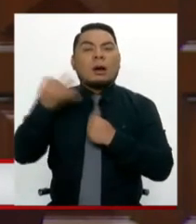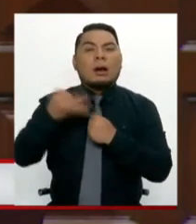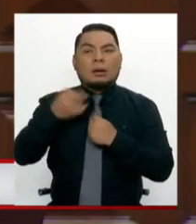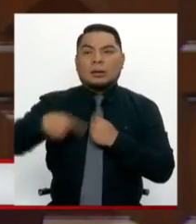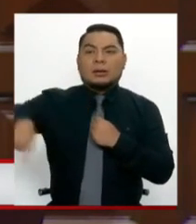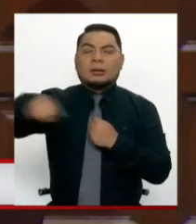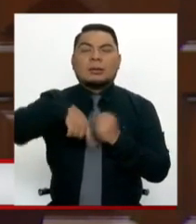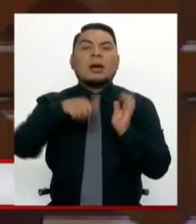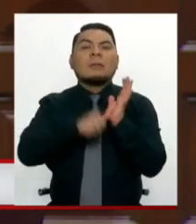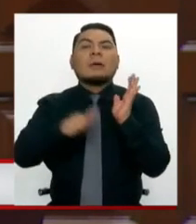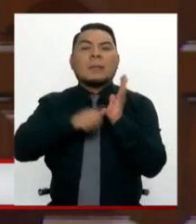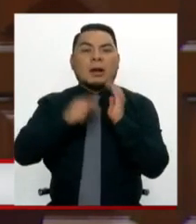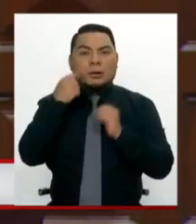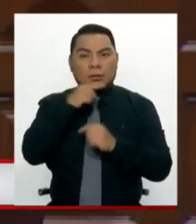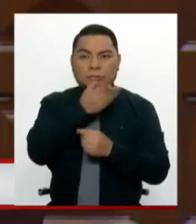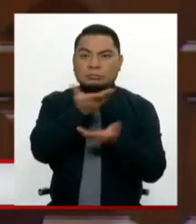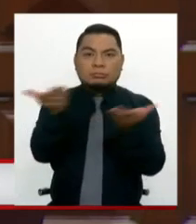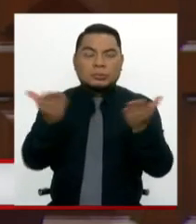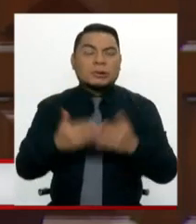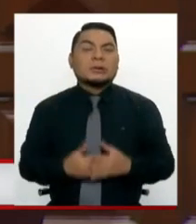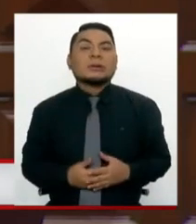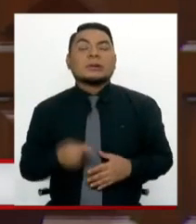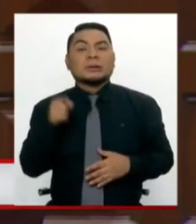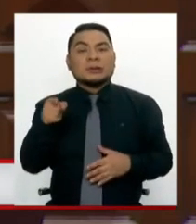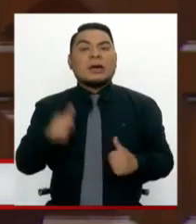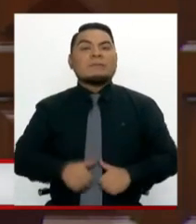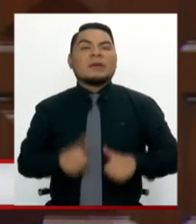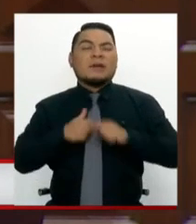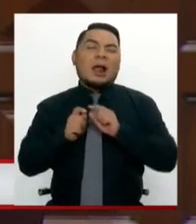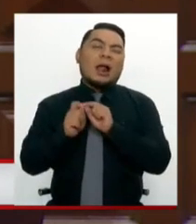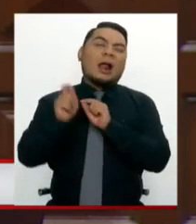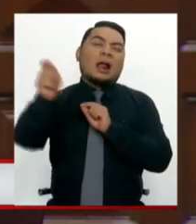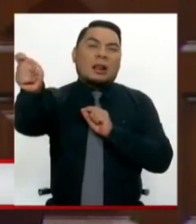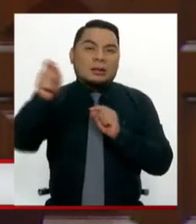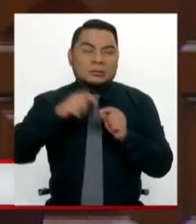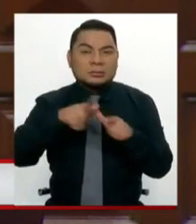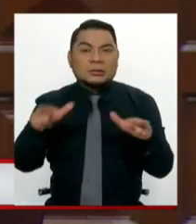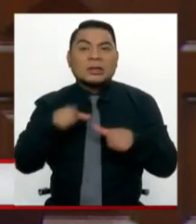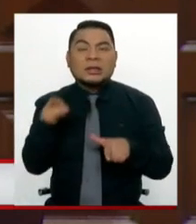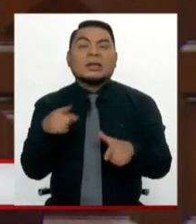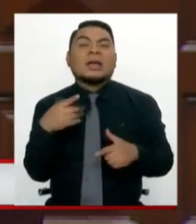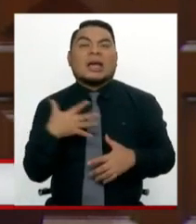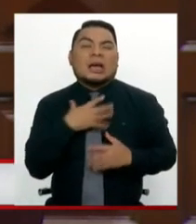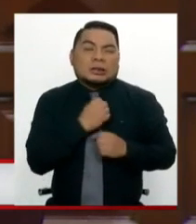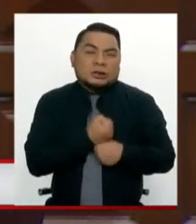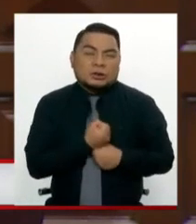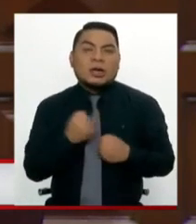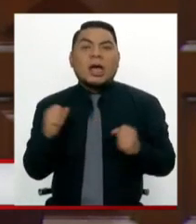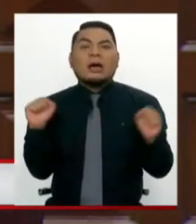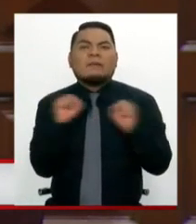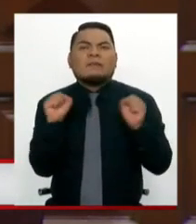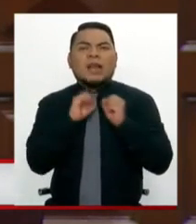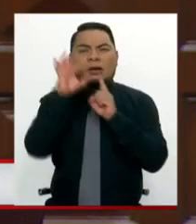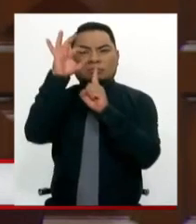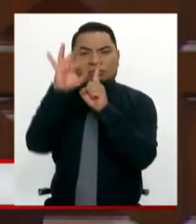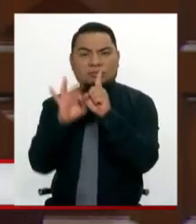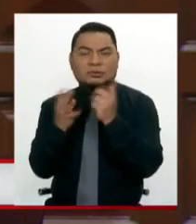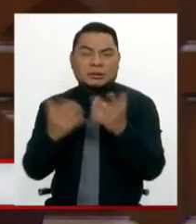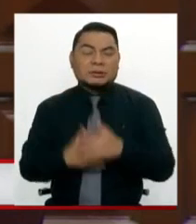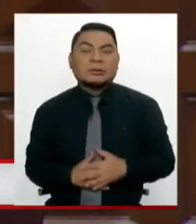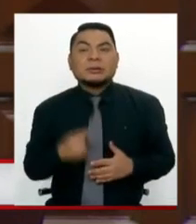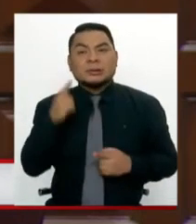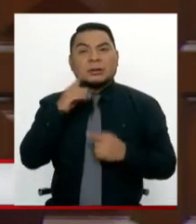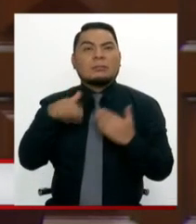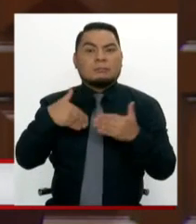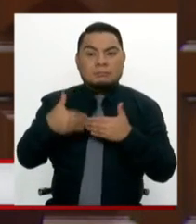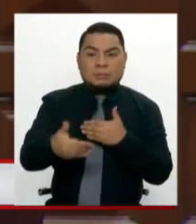a nuestros hermanos y hermanas que habitan en zonas rurales y sufren los efectos de las bajas temperaturas. A fines